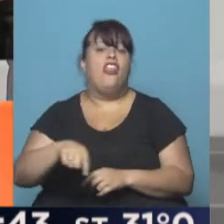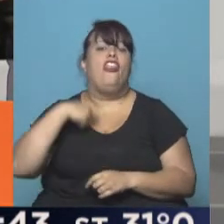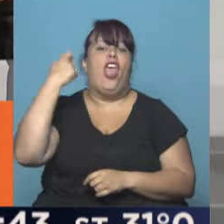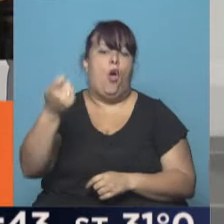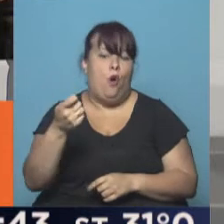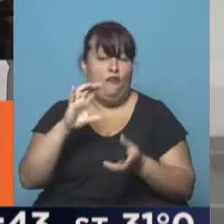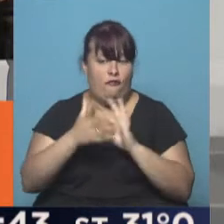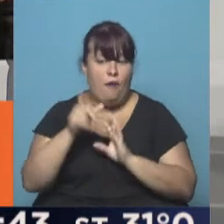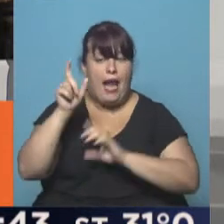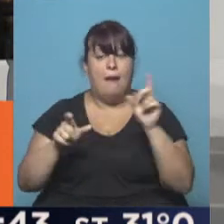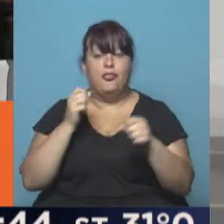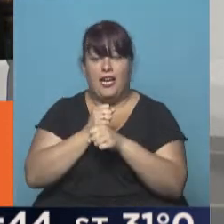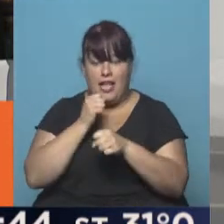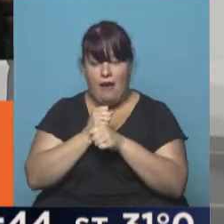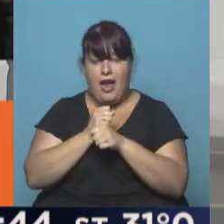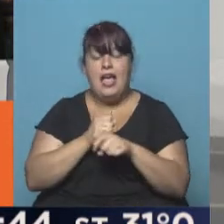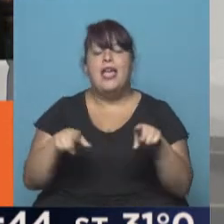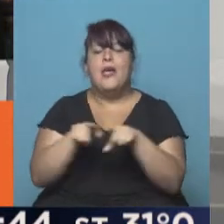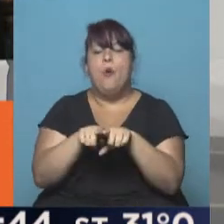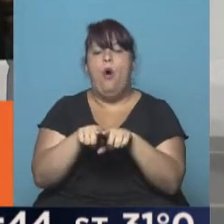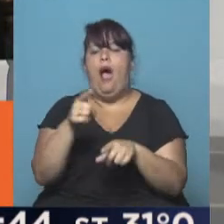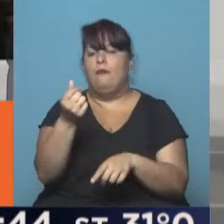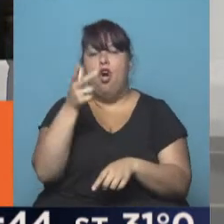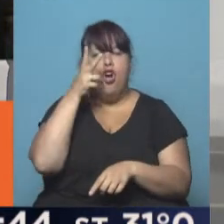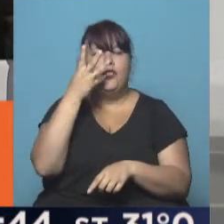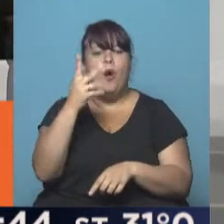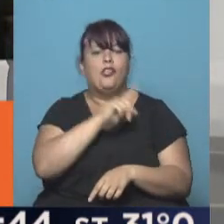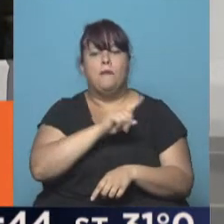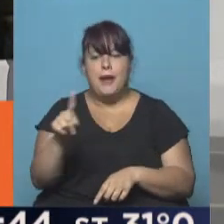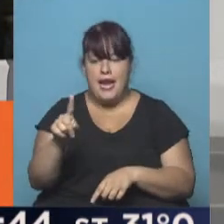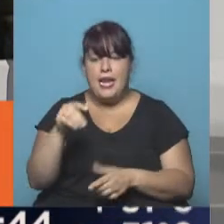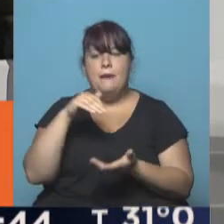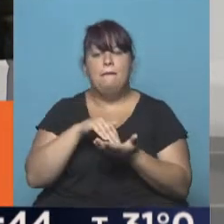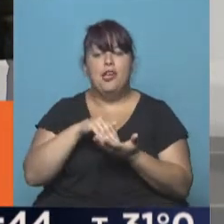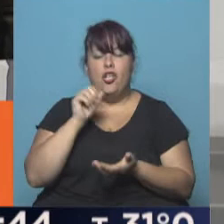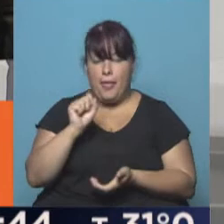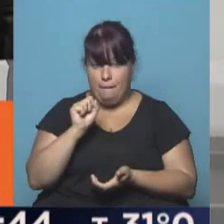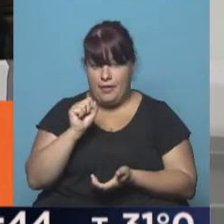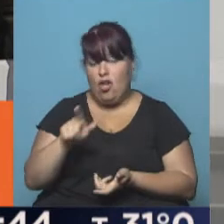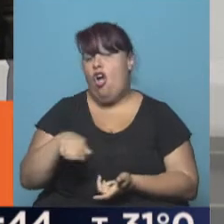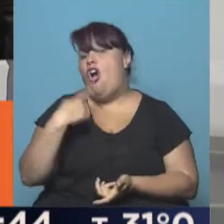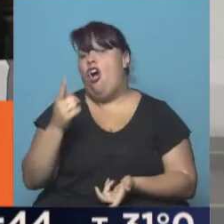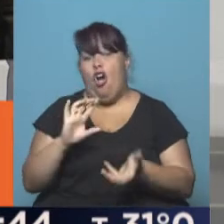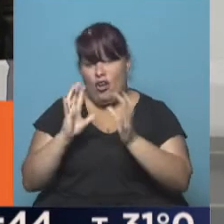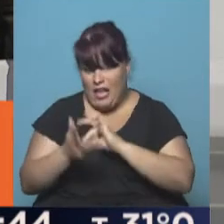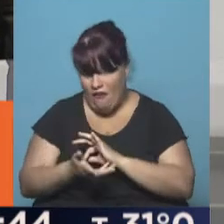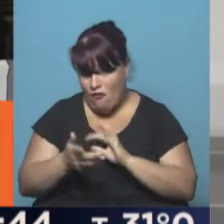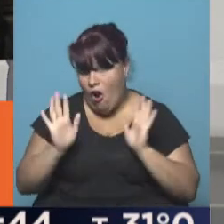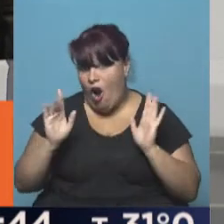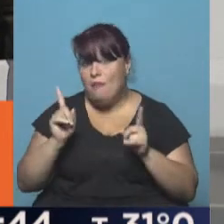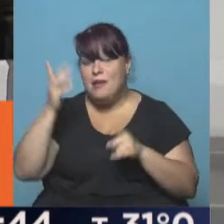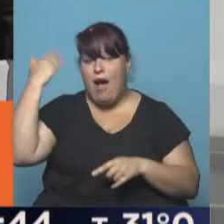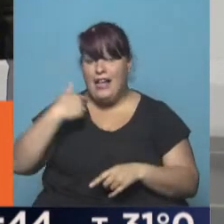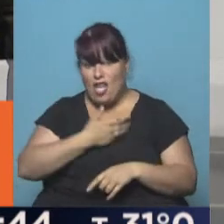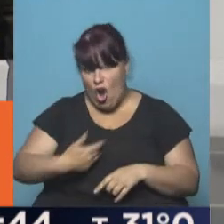devolvemos a los trabajadores el equivalente a 84.000 millones de pesos que de otra manera, por lo menos como lo hacía el